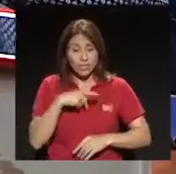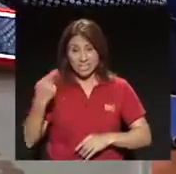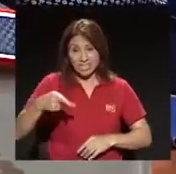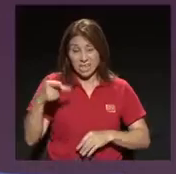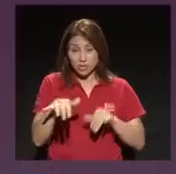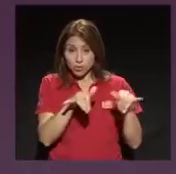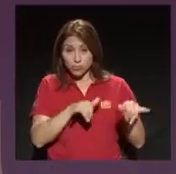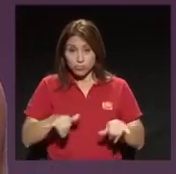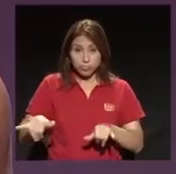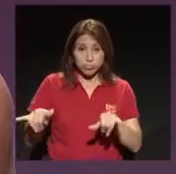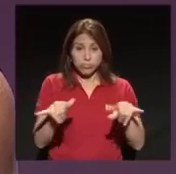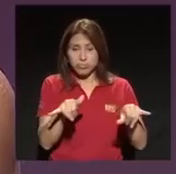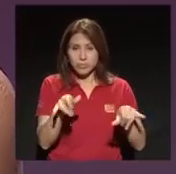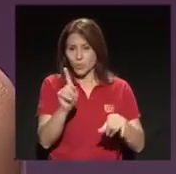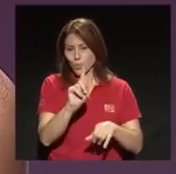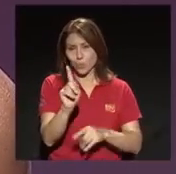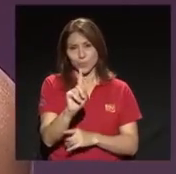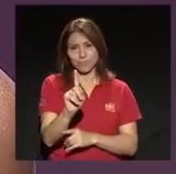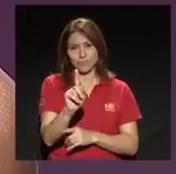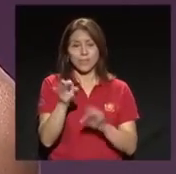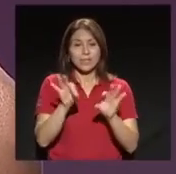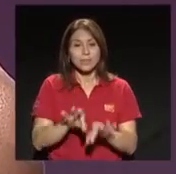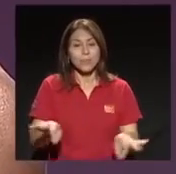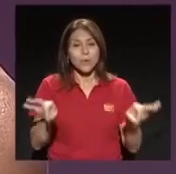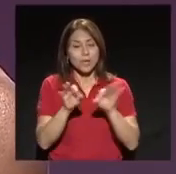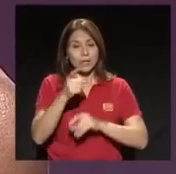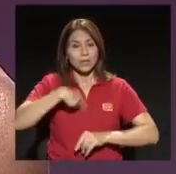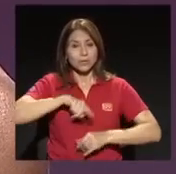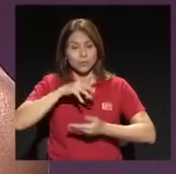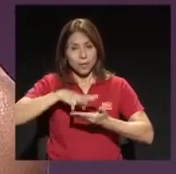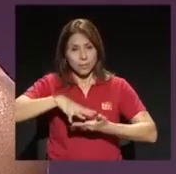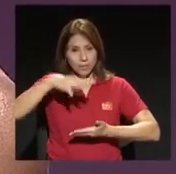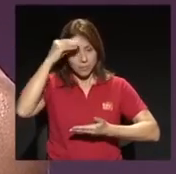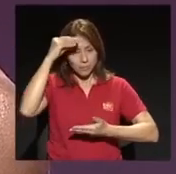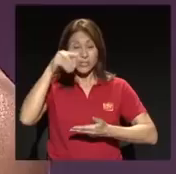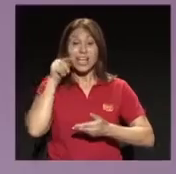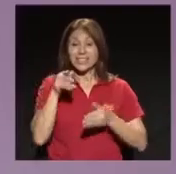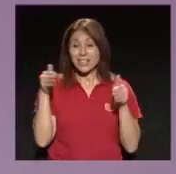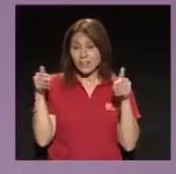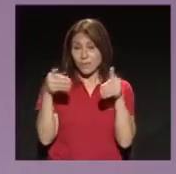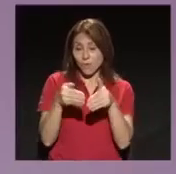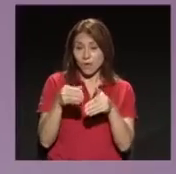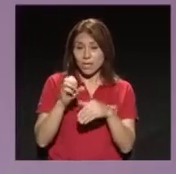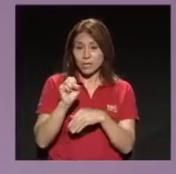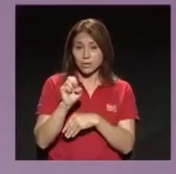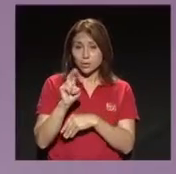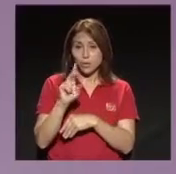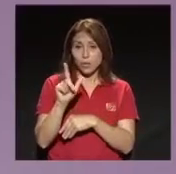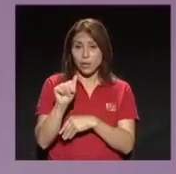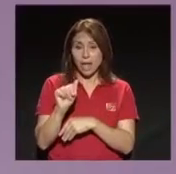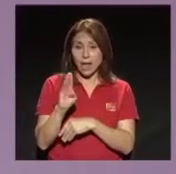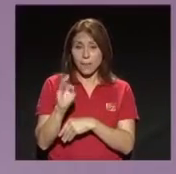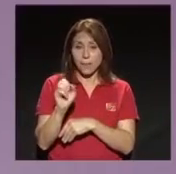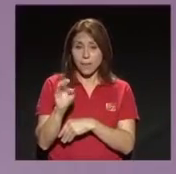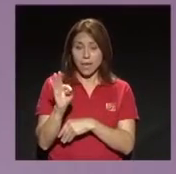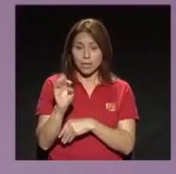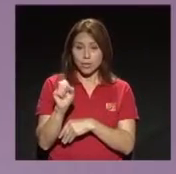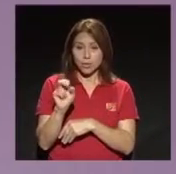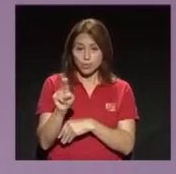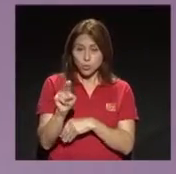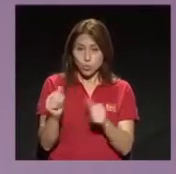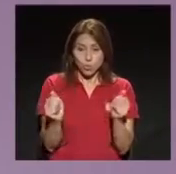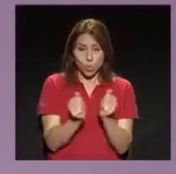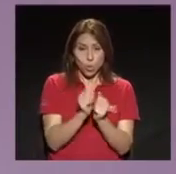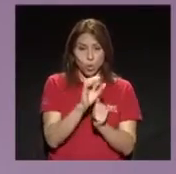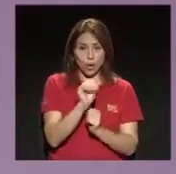muy importante que aprendamos, y ese es el enfoque que tiene Sulabatsu también en conjunto con Access, que aprendamos a identificar cuáles son